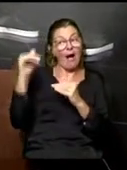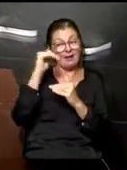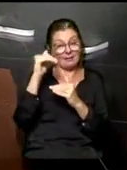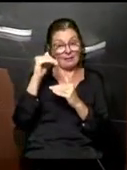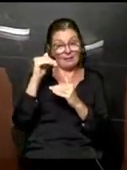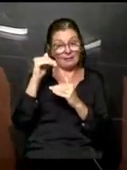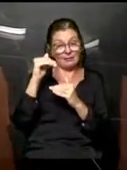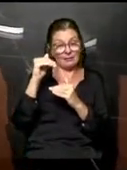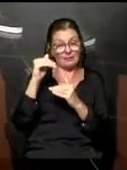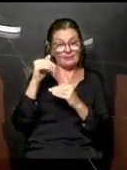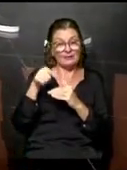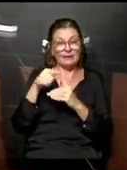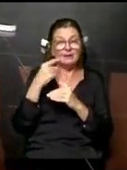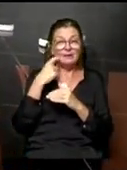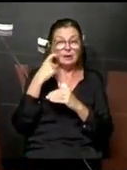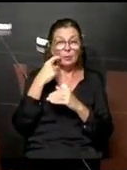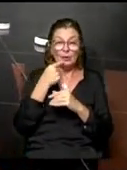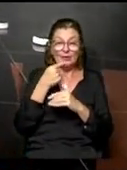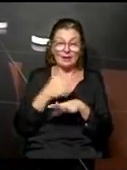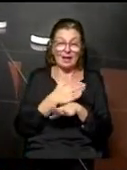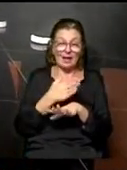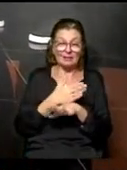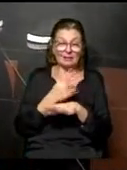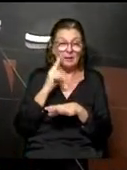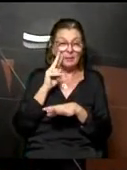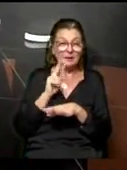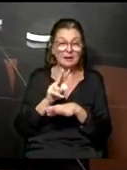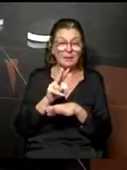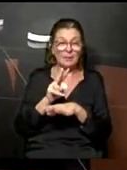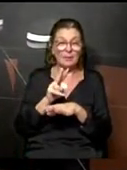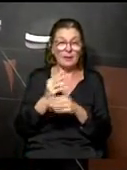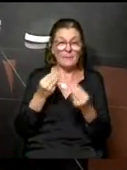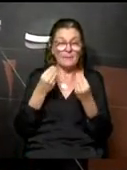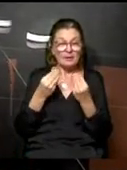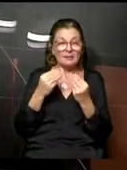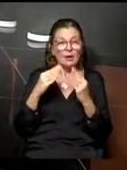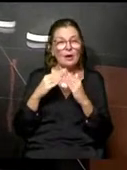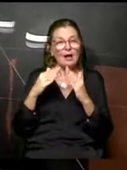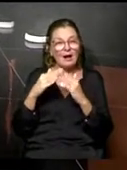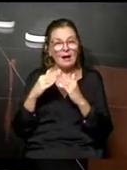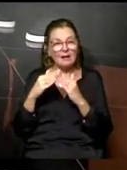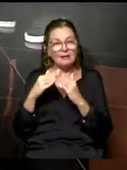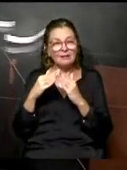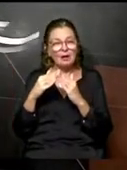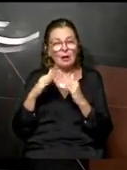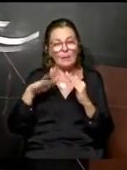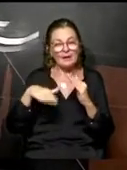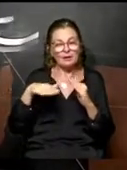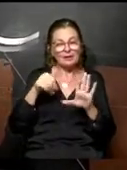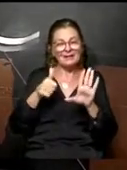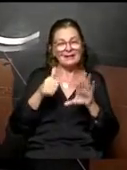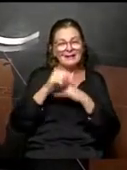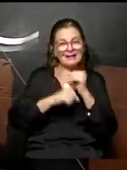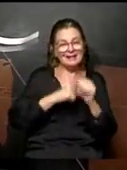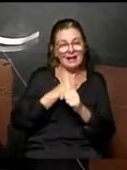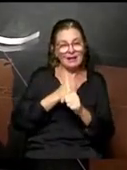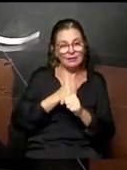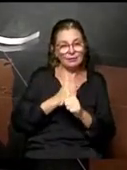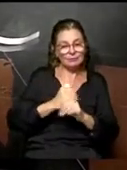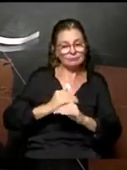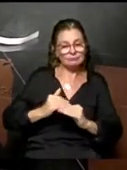Este número, como decía en el arranque, si miramos lo que sucede con los hogares con menores de 6 años,